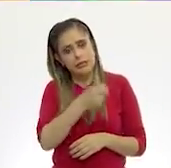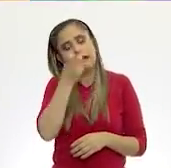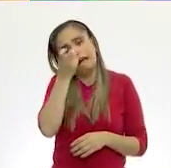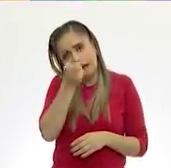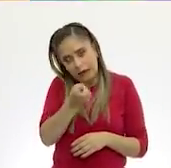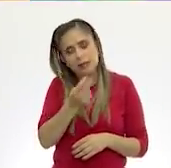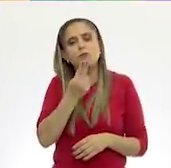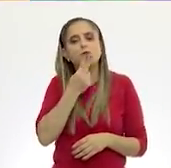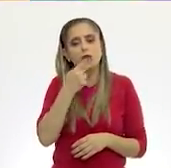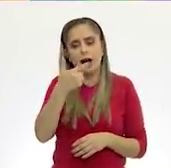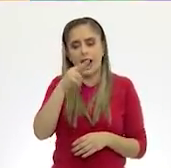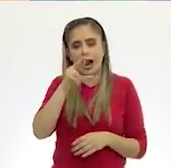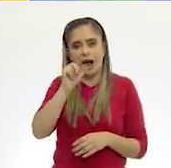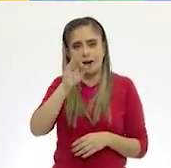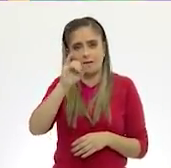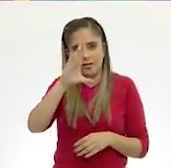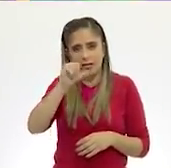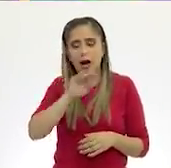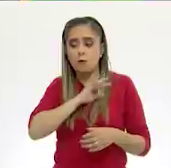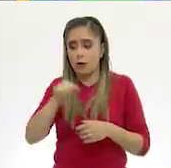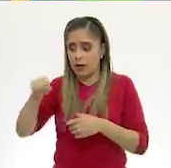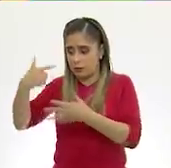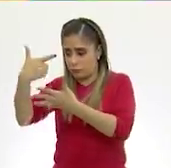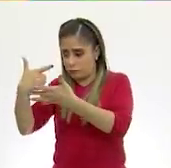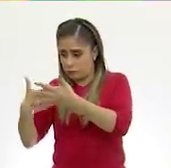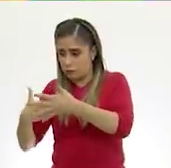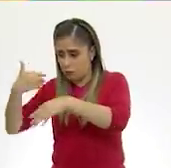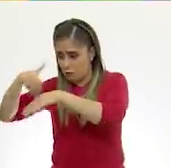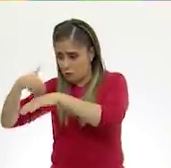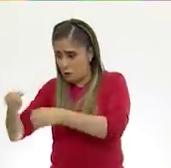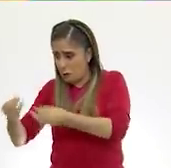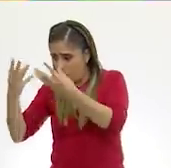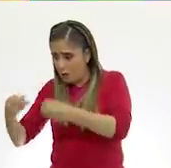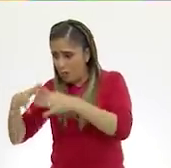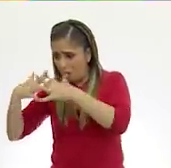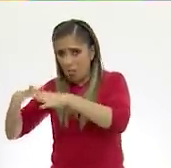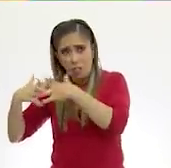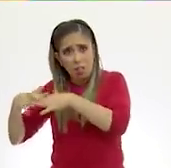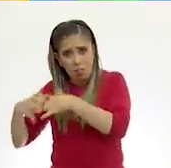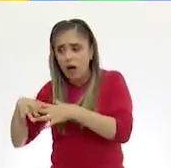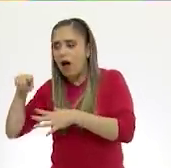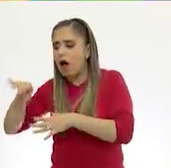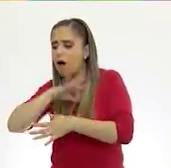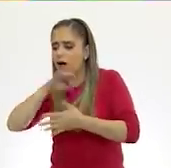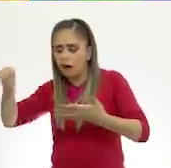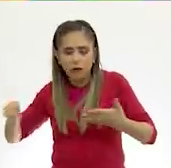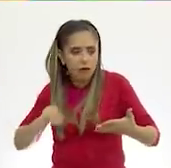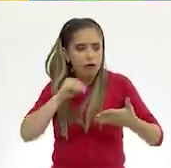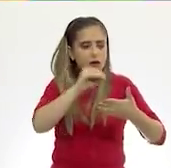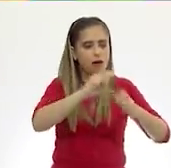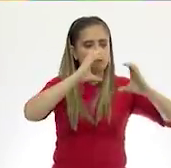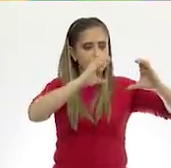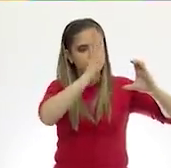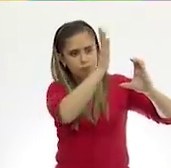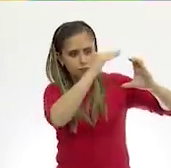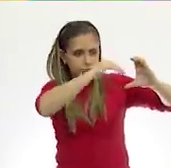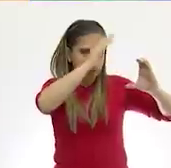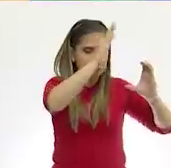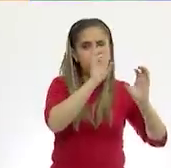finalidad: organizar los datos para poder comprender de una manera más fácil la